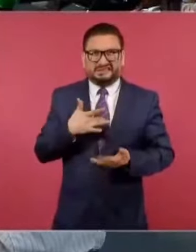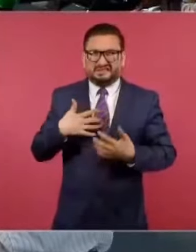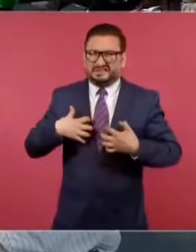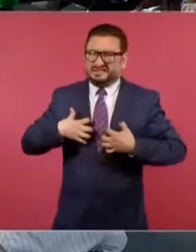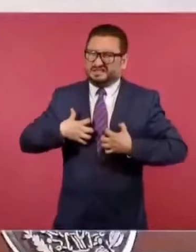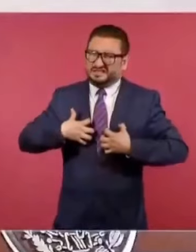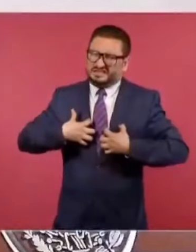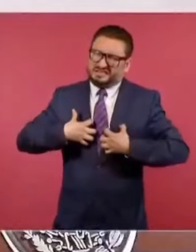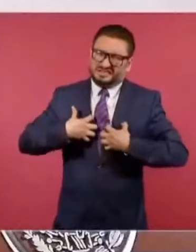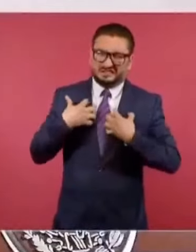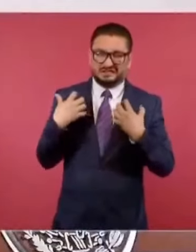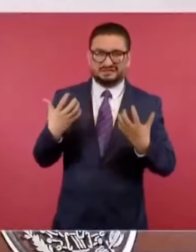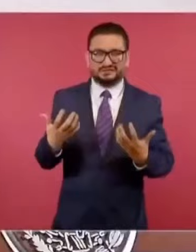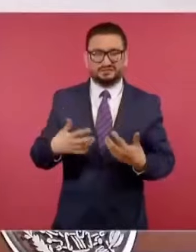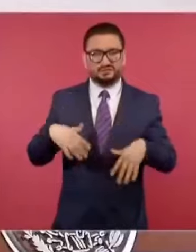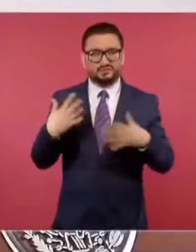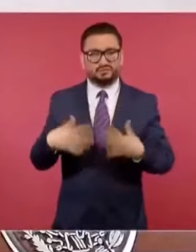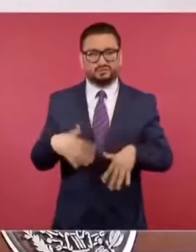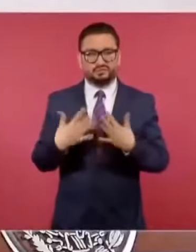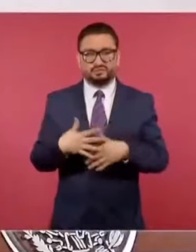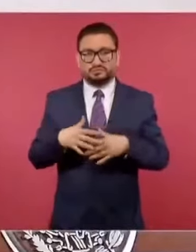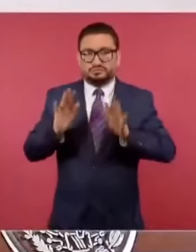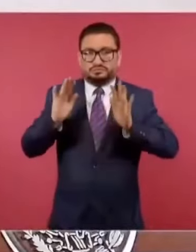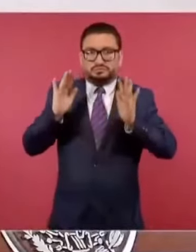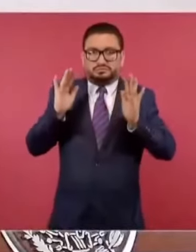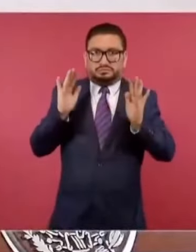enojadísimos. No sé qué les